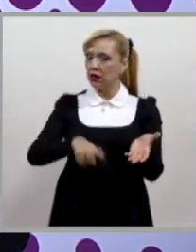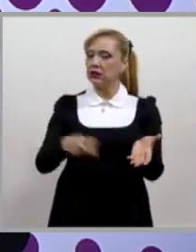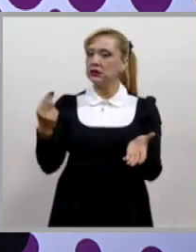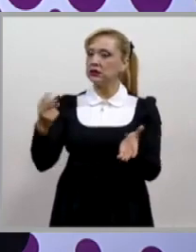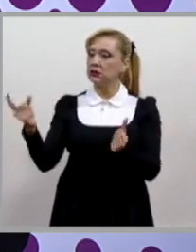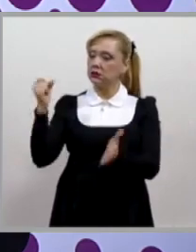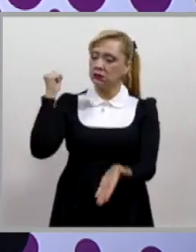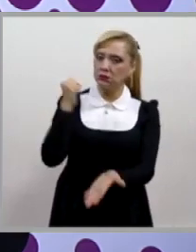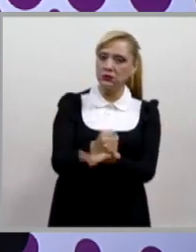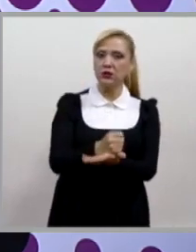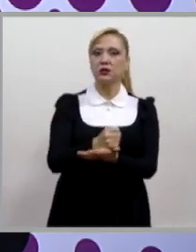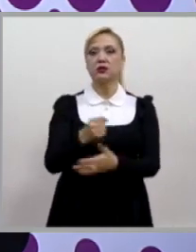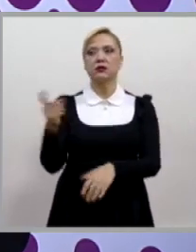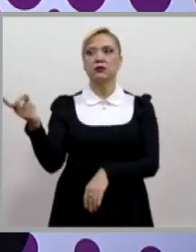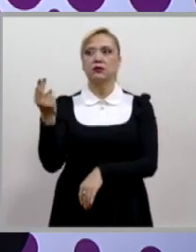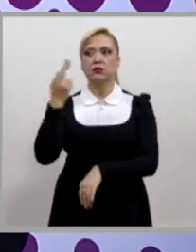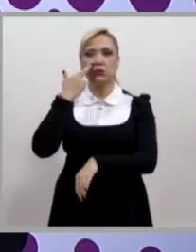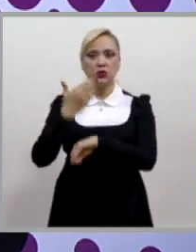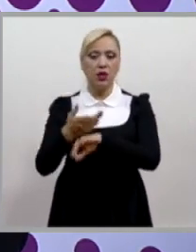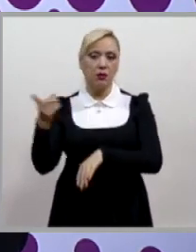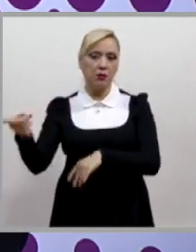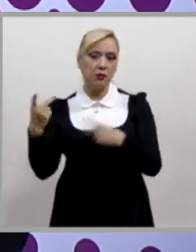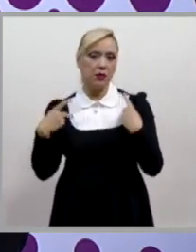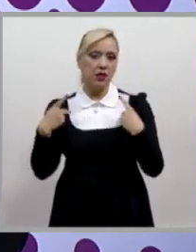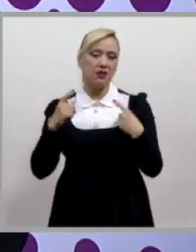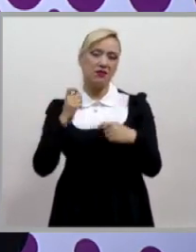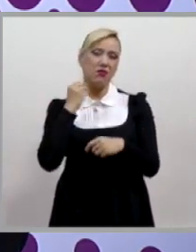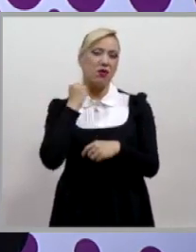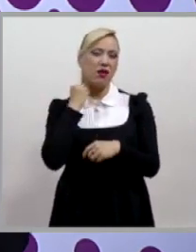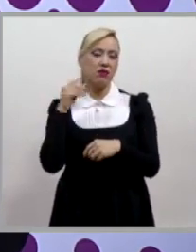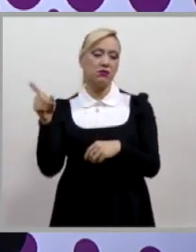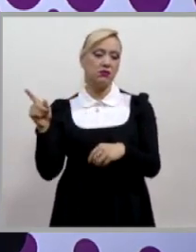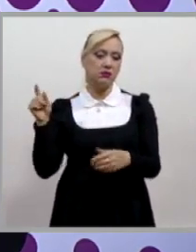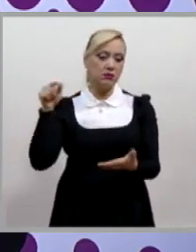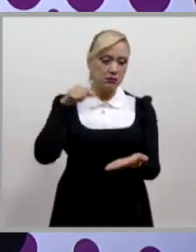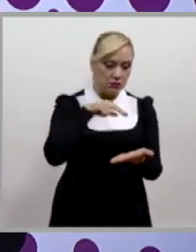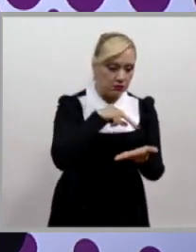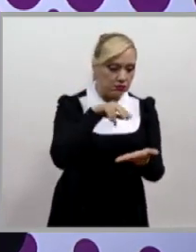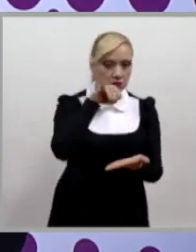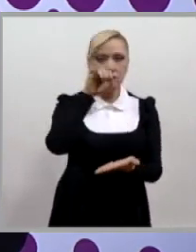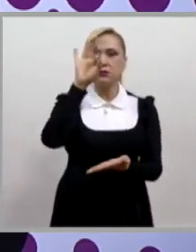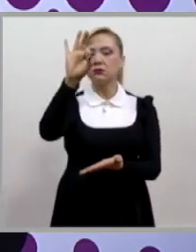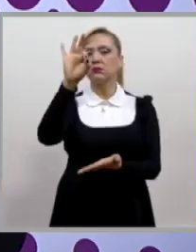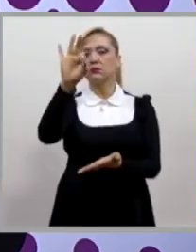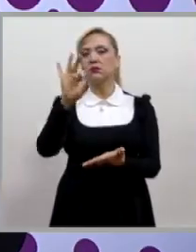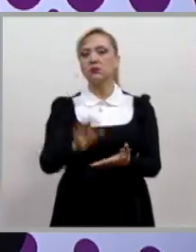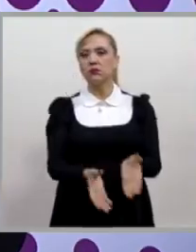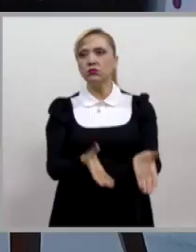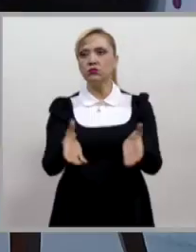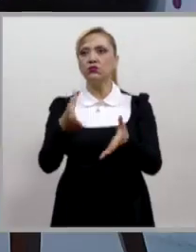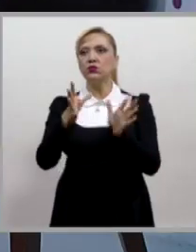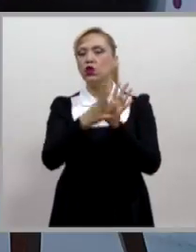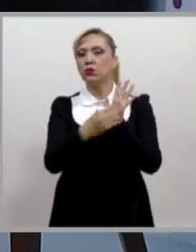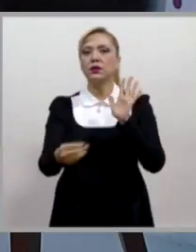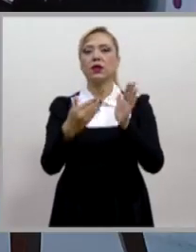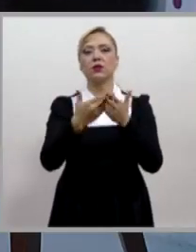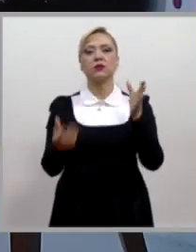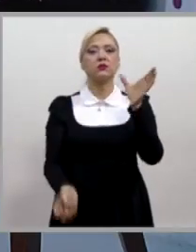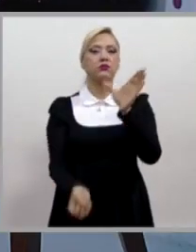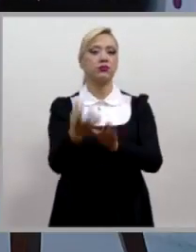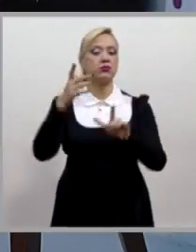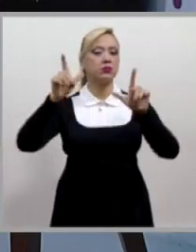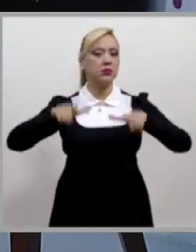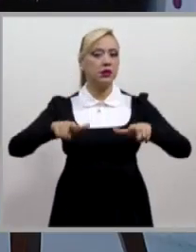una posibilidad muy importante para justamente el acceso a la justicia y la cercanía con la población, ¿no? Que ahora hablaré de eso,